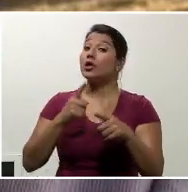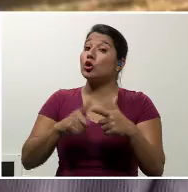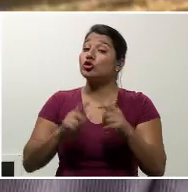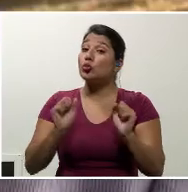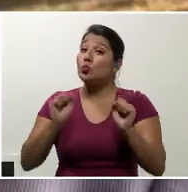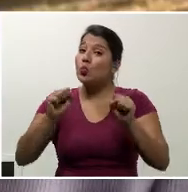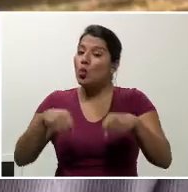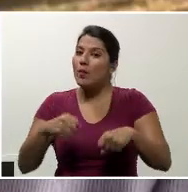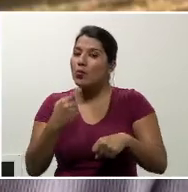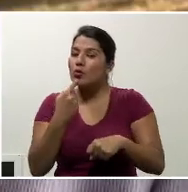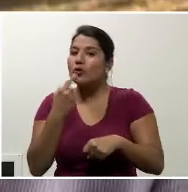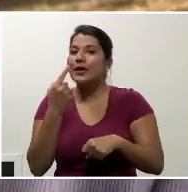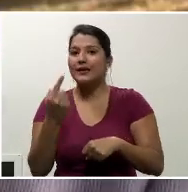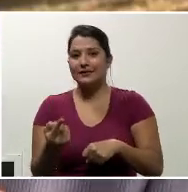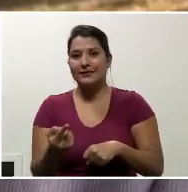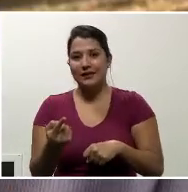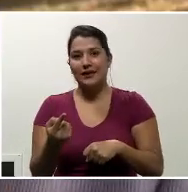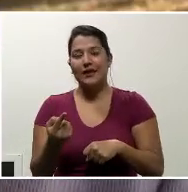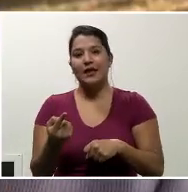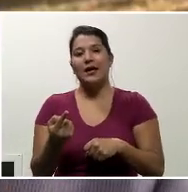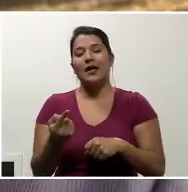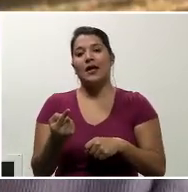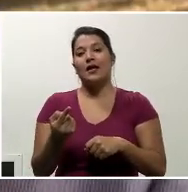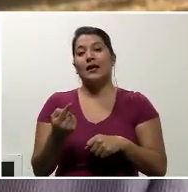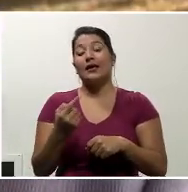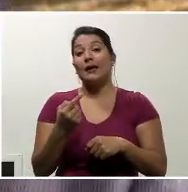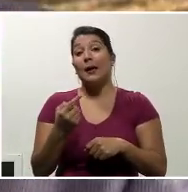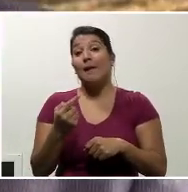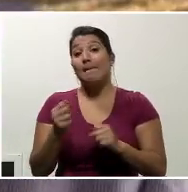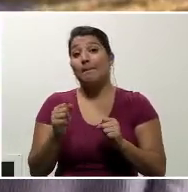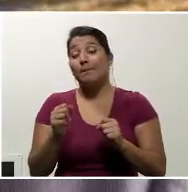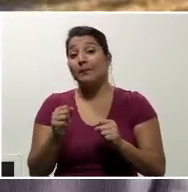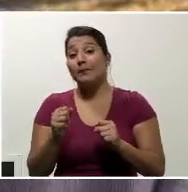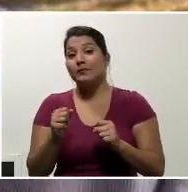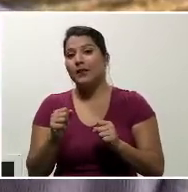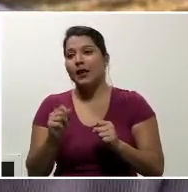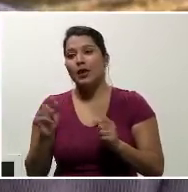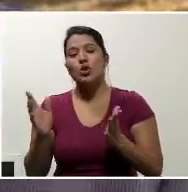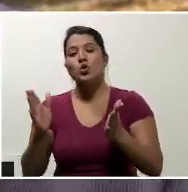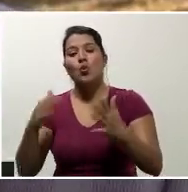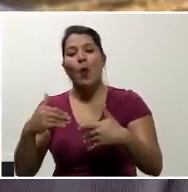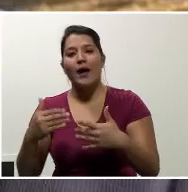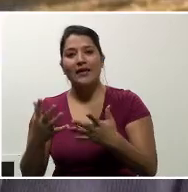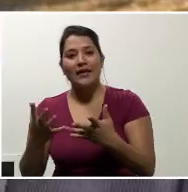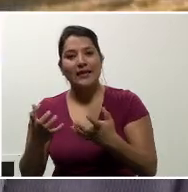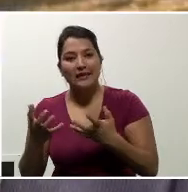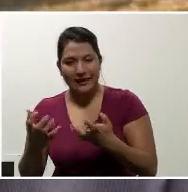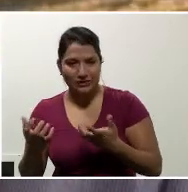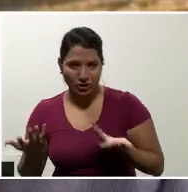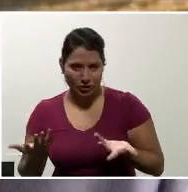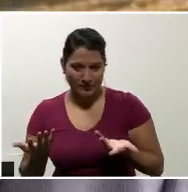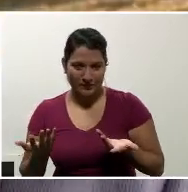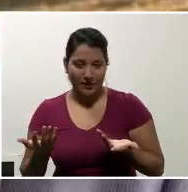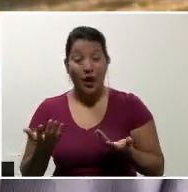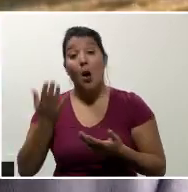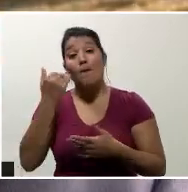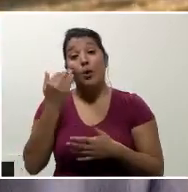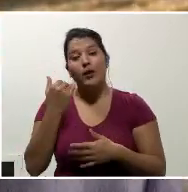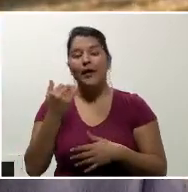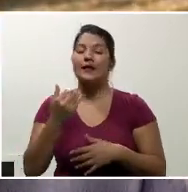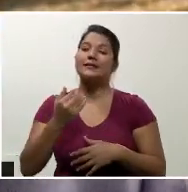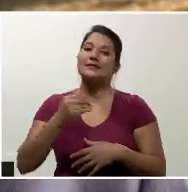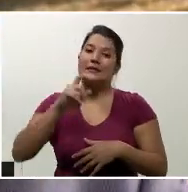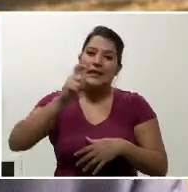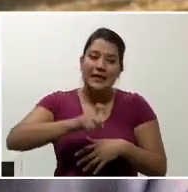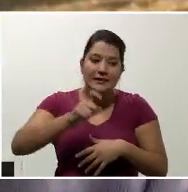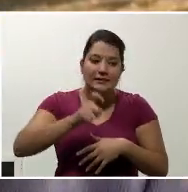que la intencionalidad del dolo que se requiere en este tipo de procesos no se da, porque se requiere no solamente que el acto sea contrario, sino que